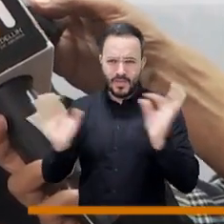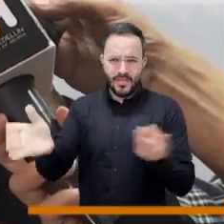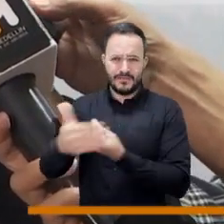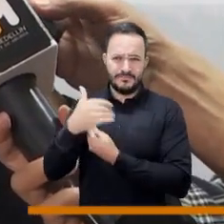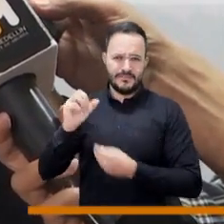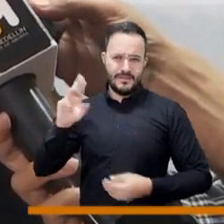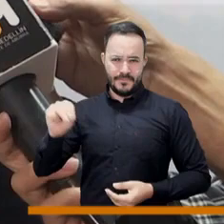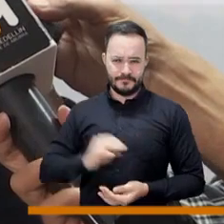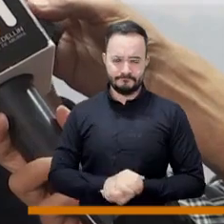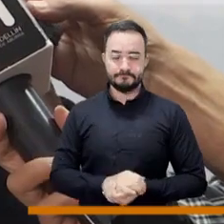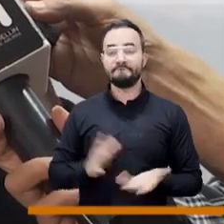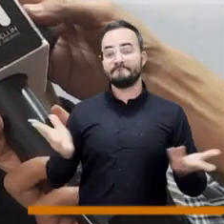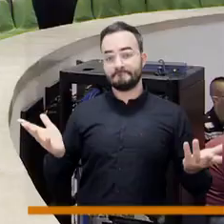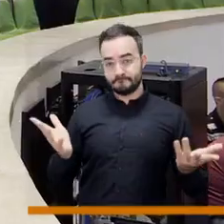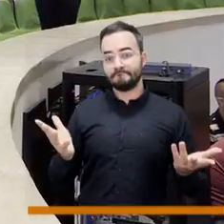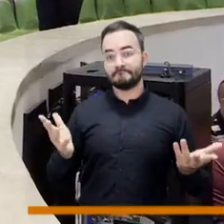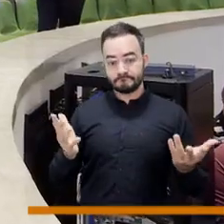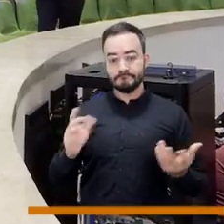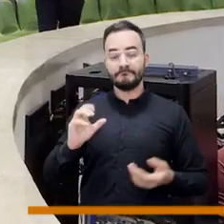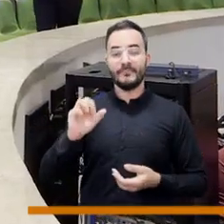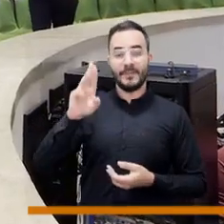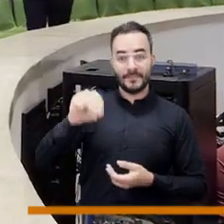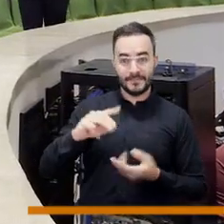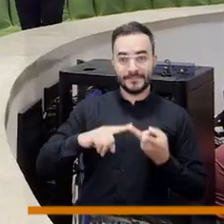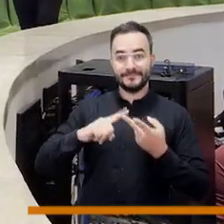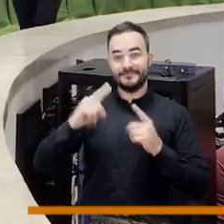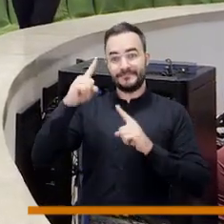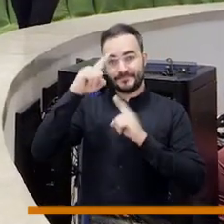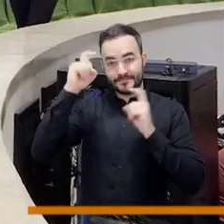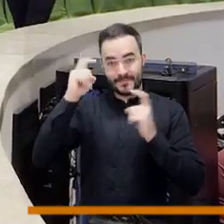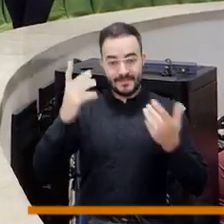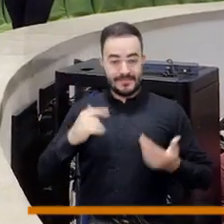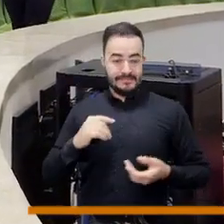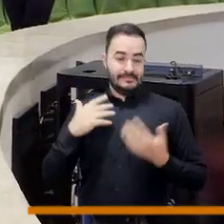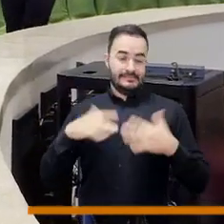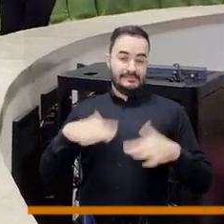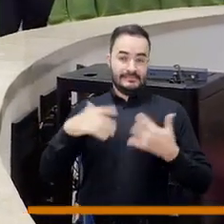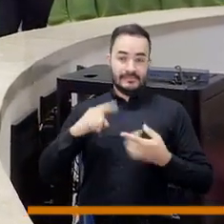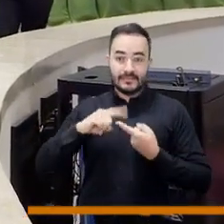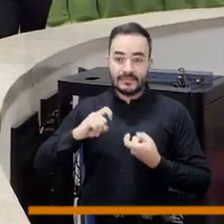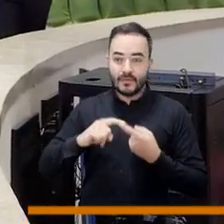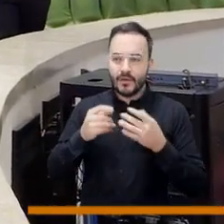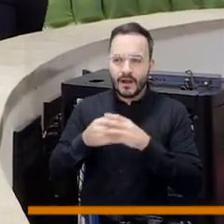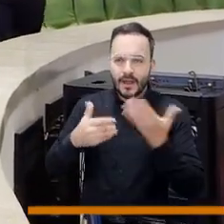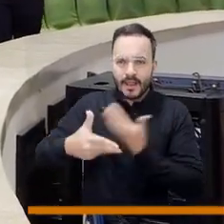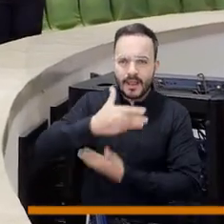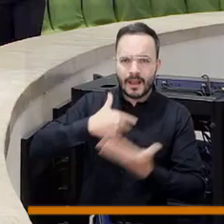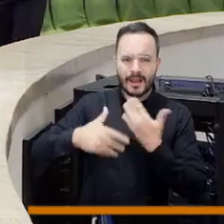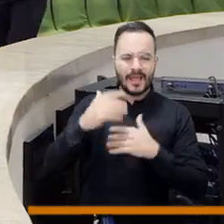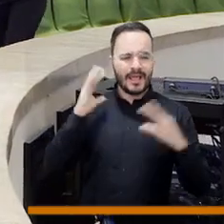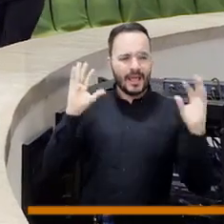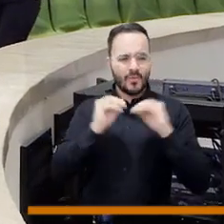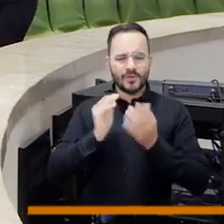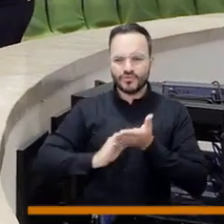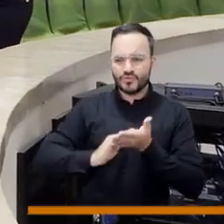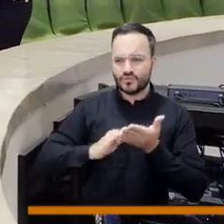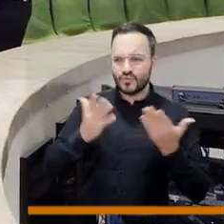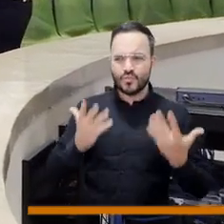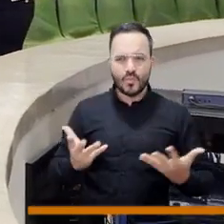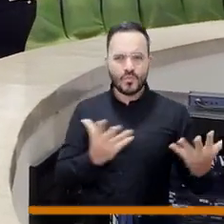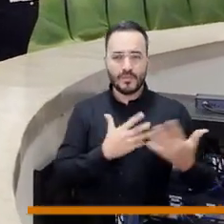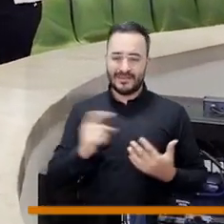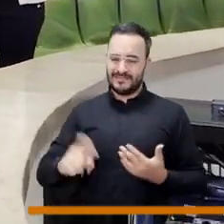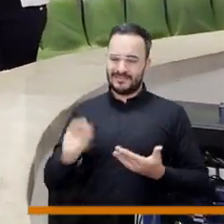no cuenten con que nosotros la vamos a favorecer. Para las directivas de EPM y Tigo, la espera para explicar a la plenaria y a la ciudadanía